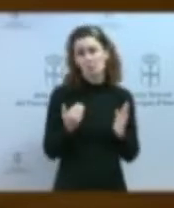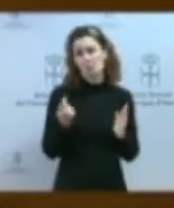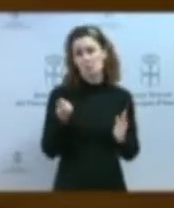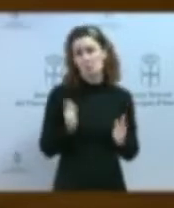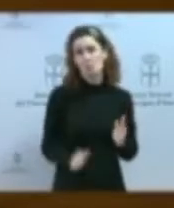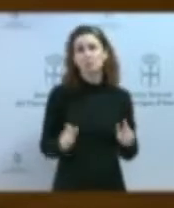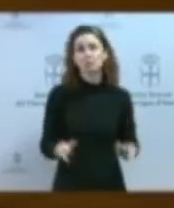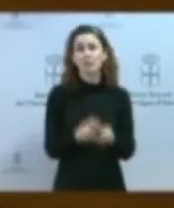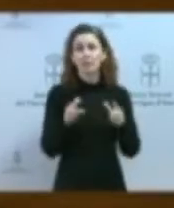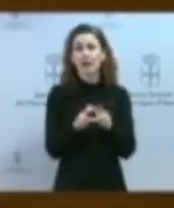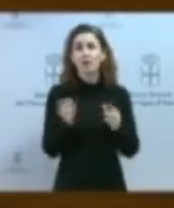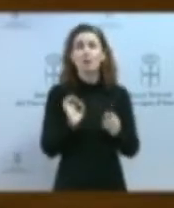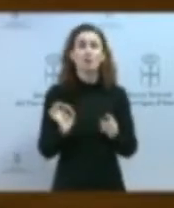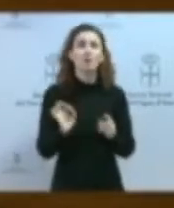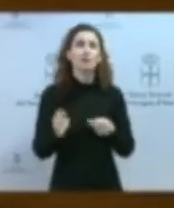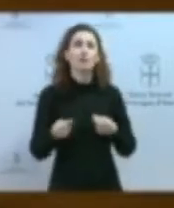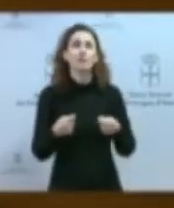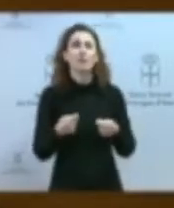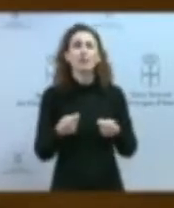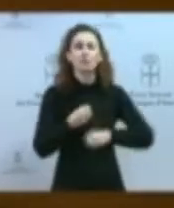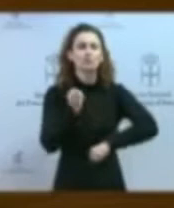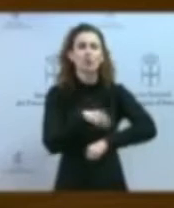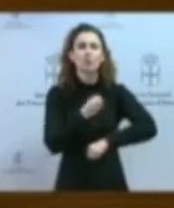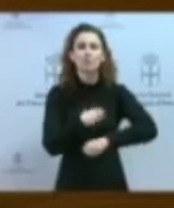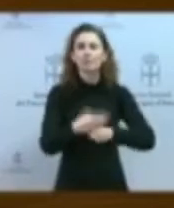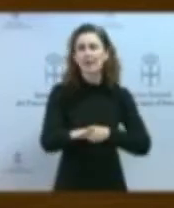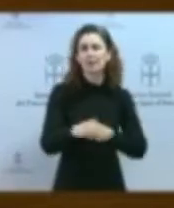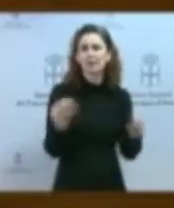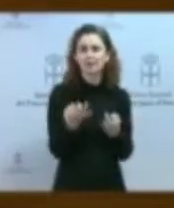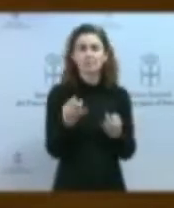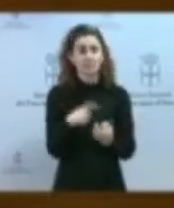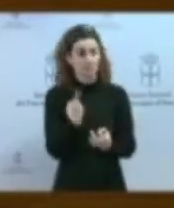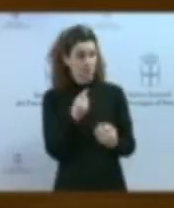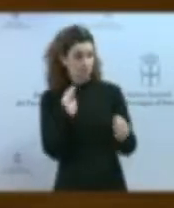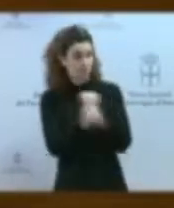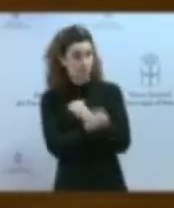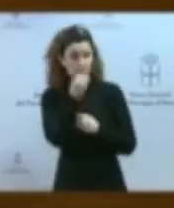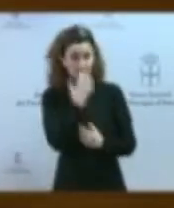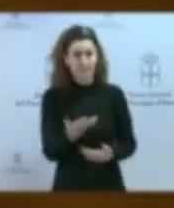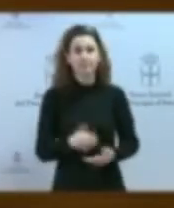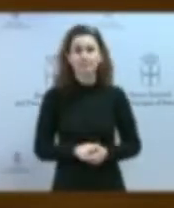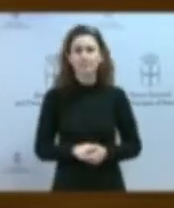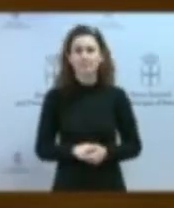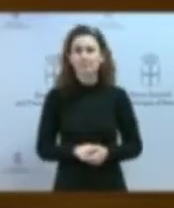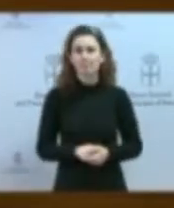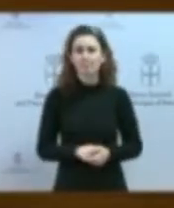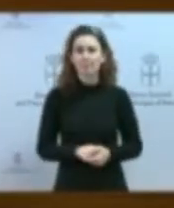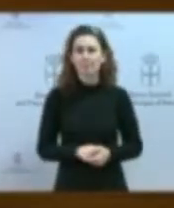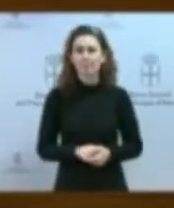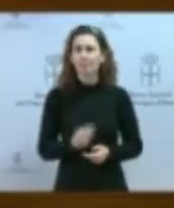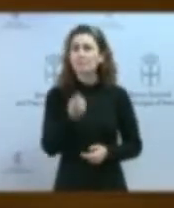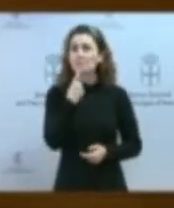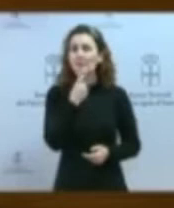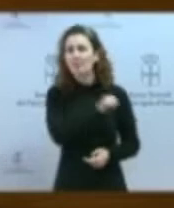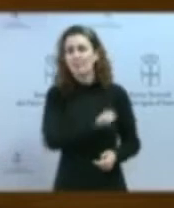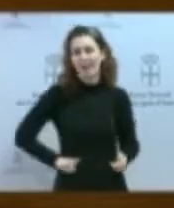social. Celebramos esa discrepancia. También cuando se califica de vagos a los perceptores del salario social, porque eso se ha dicho